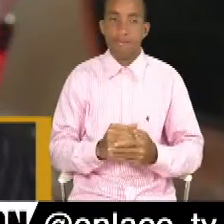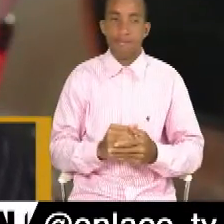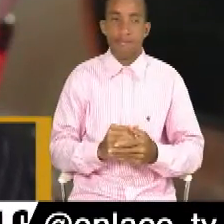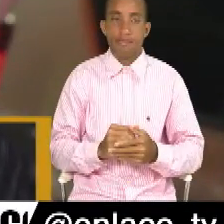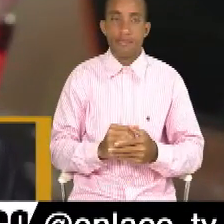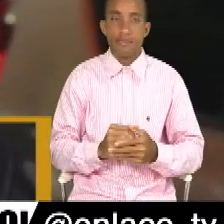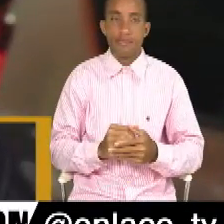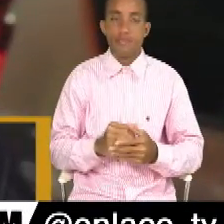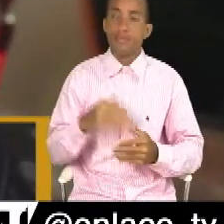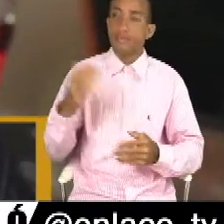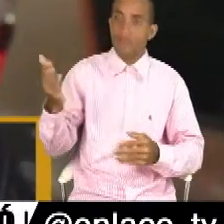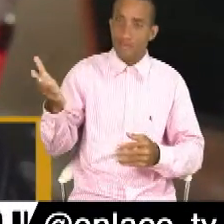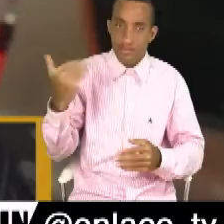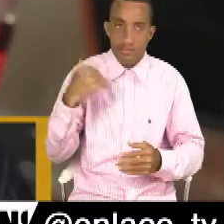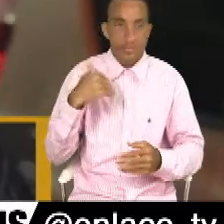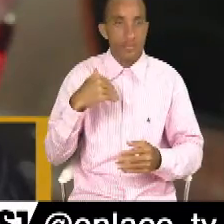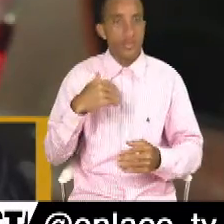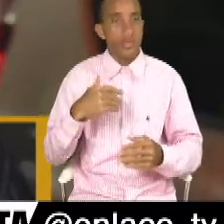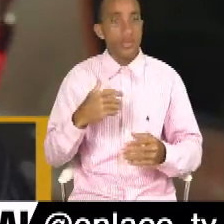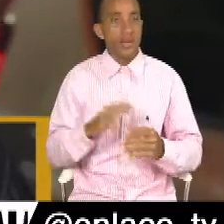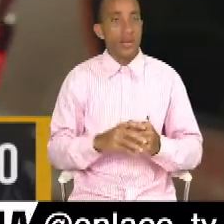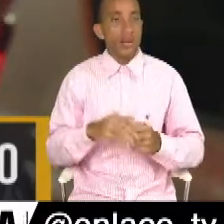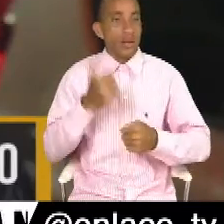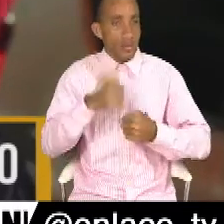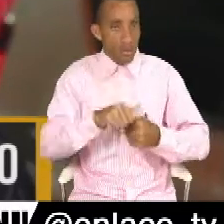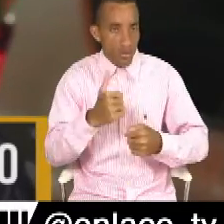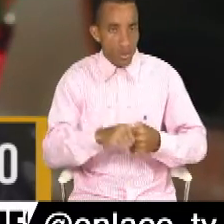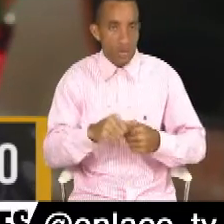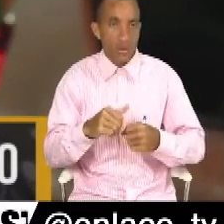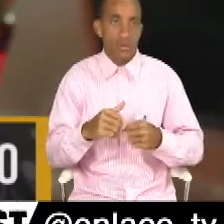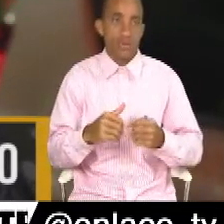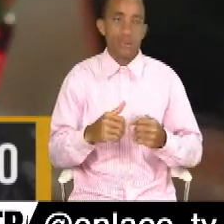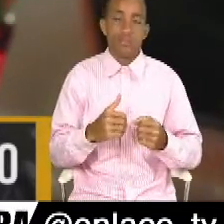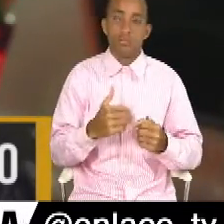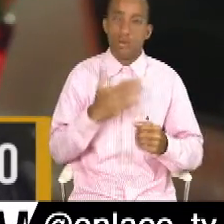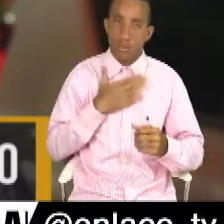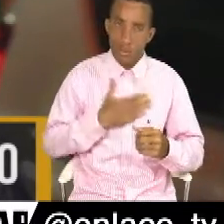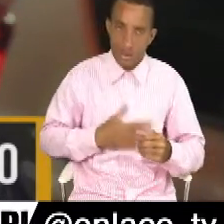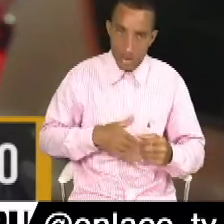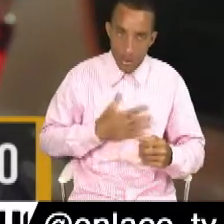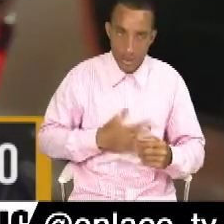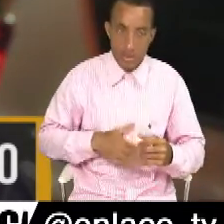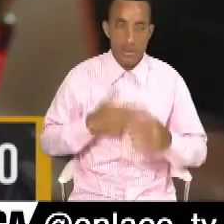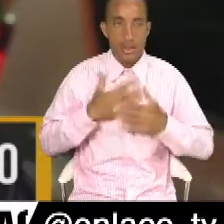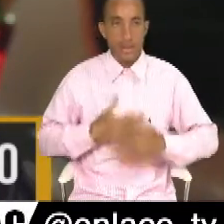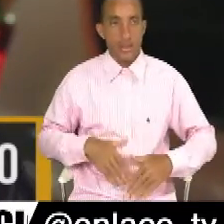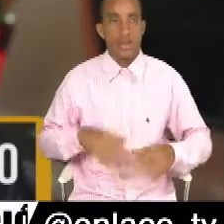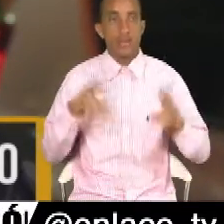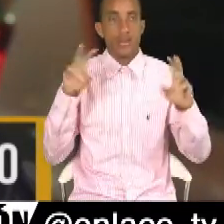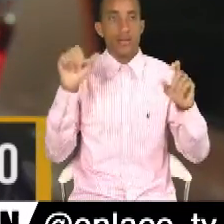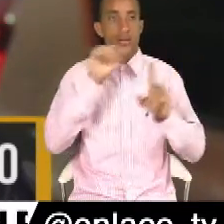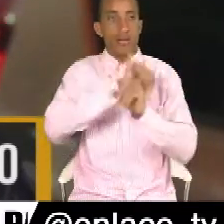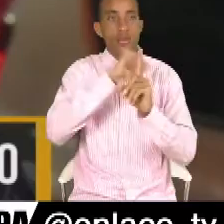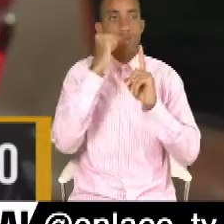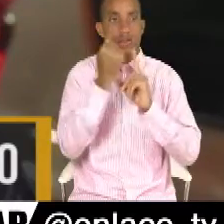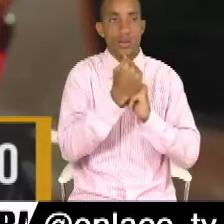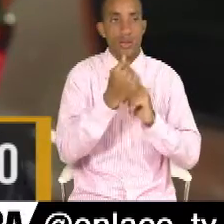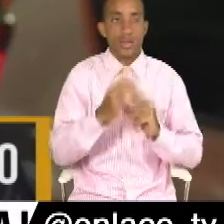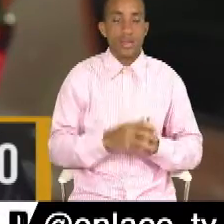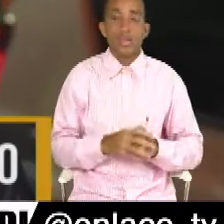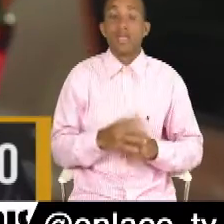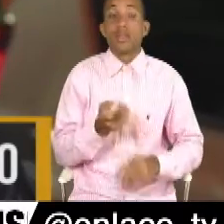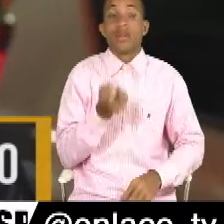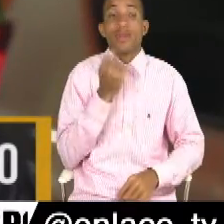a Ecopetrol a que revise el tema, que tenga toda la paciencia. Hay un tema social supremamente